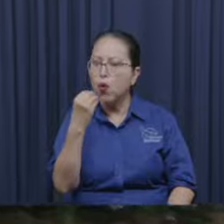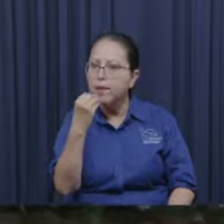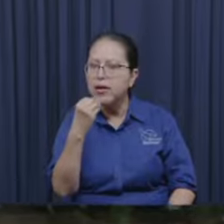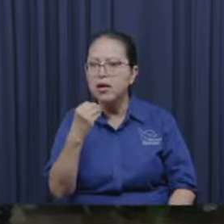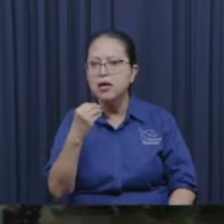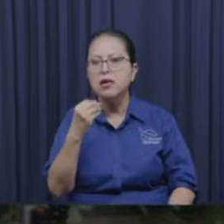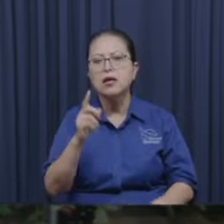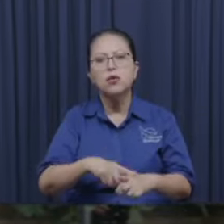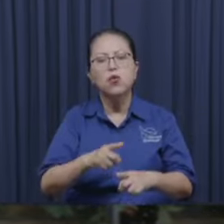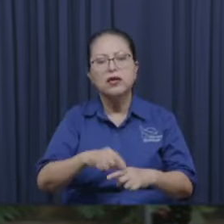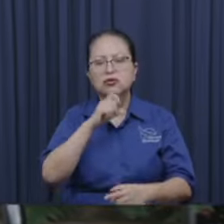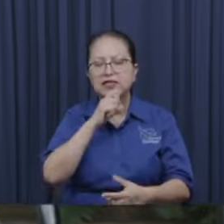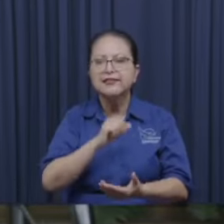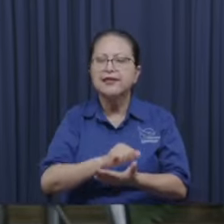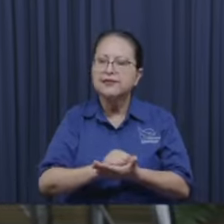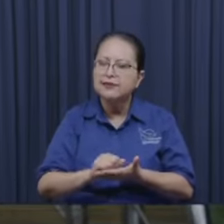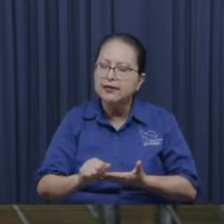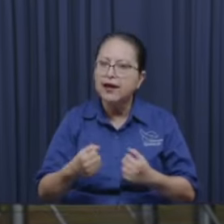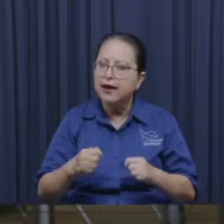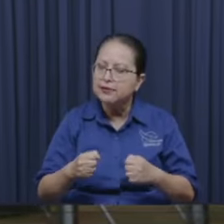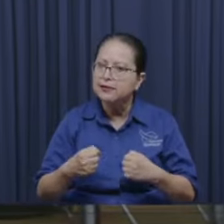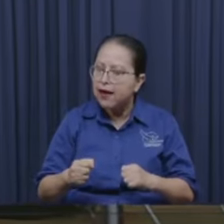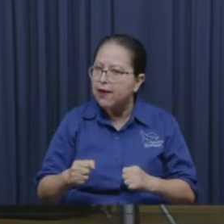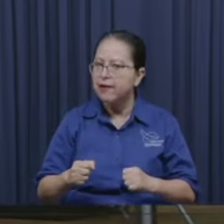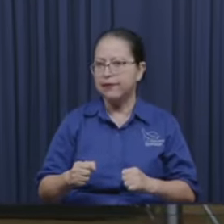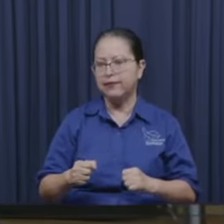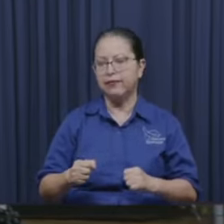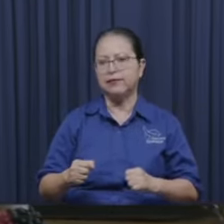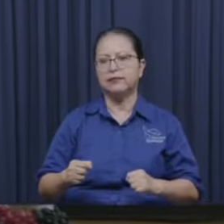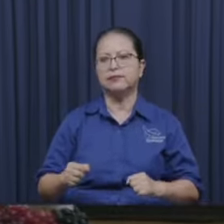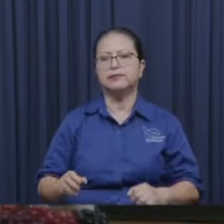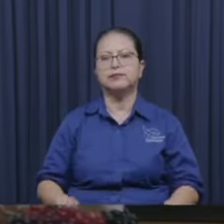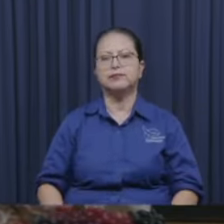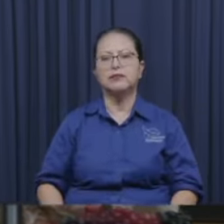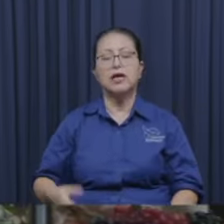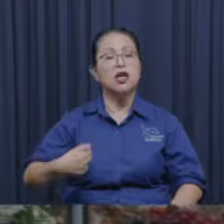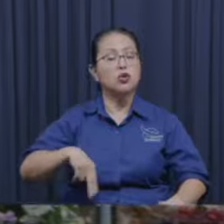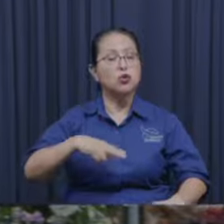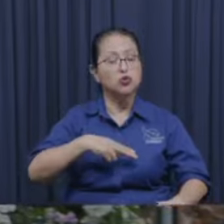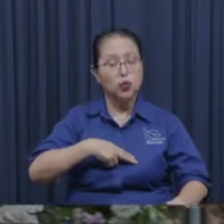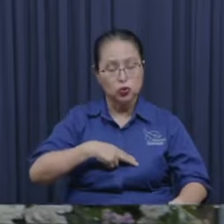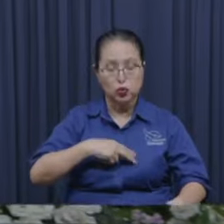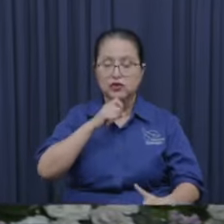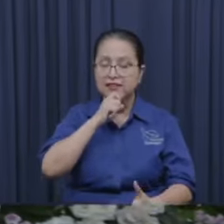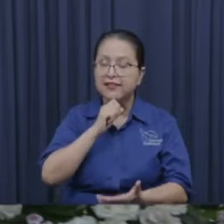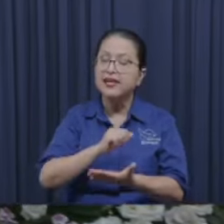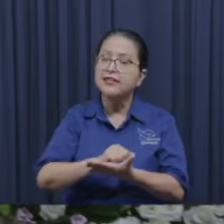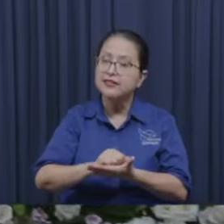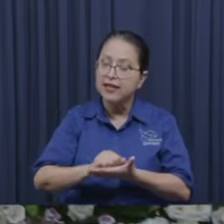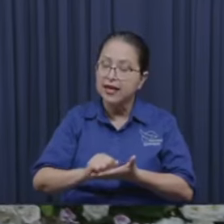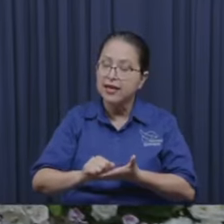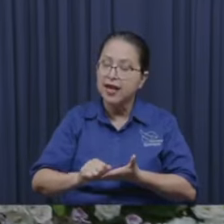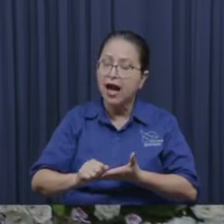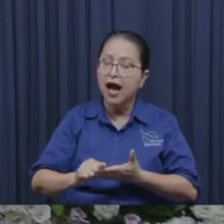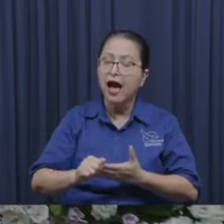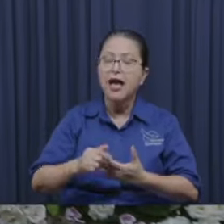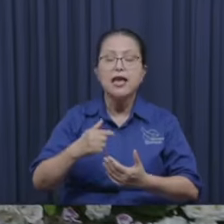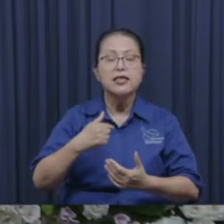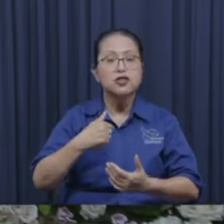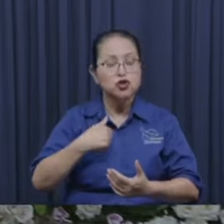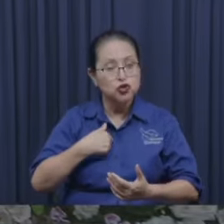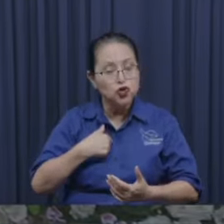juicio Entonces ya la cosa se pone cardíaca porque entonces nos acercamos a la santa cena me voy a comer la